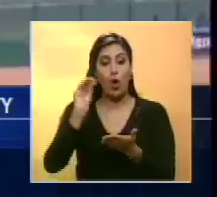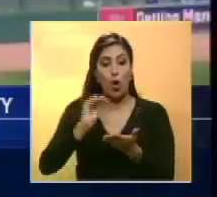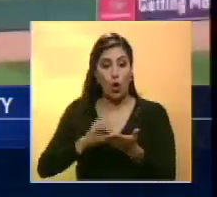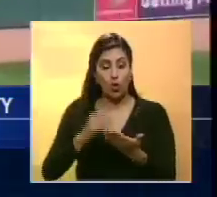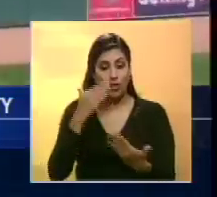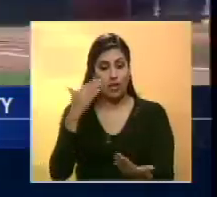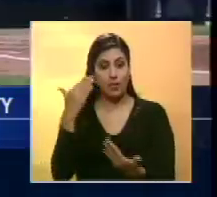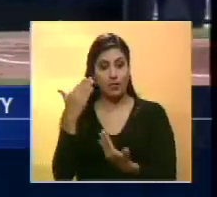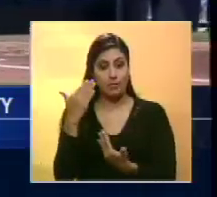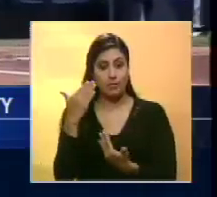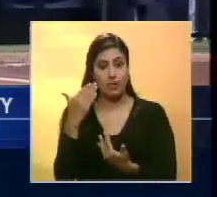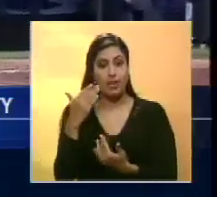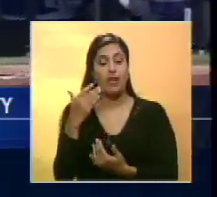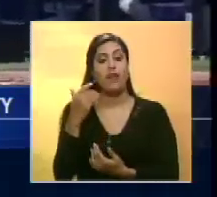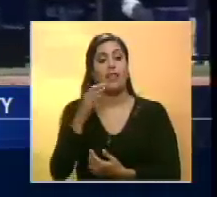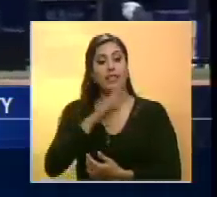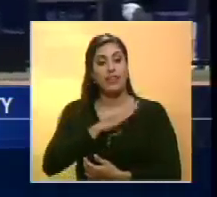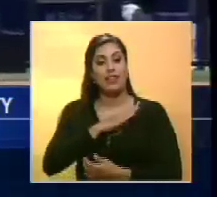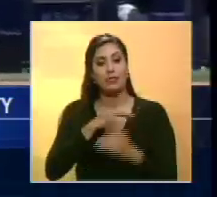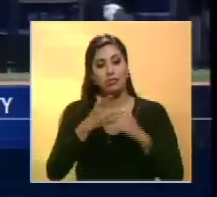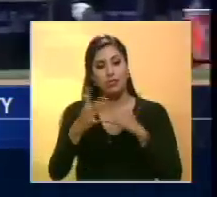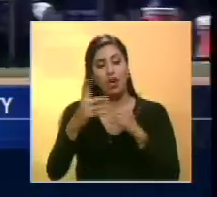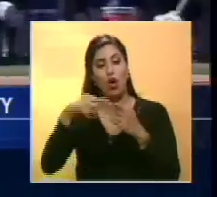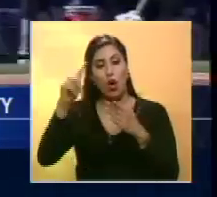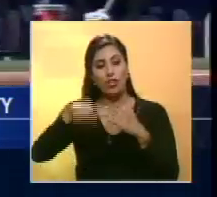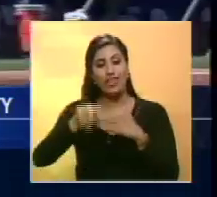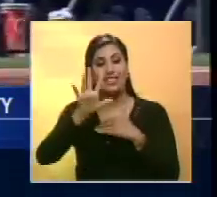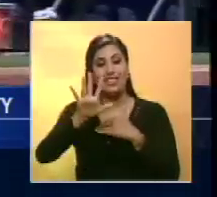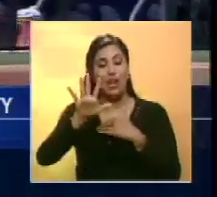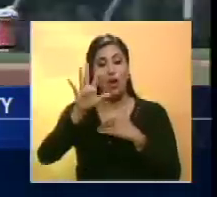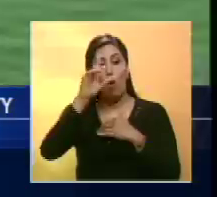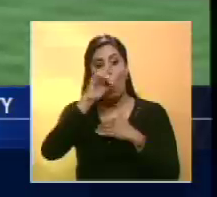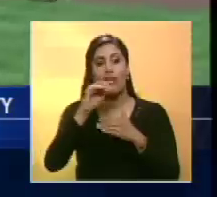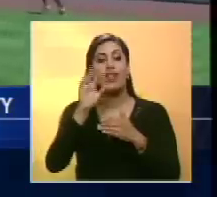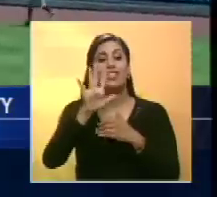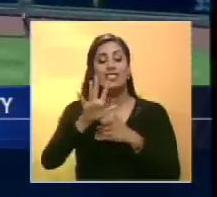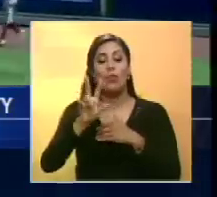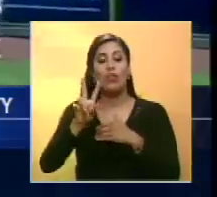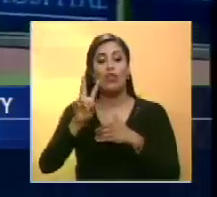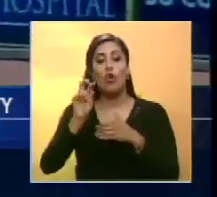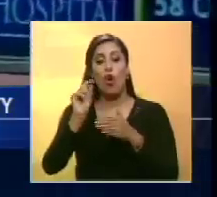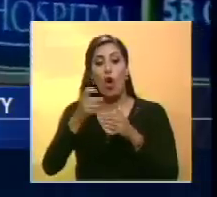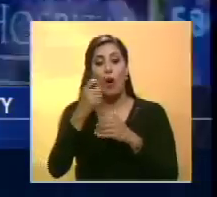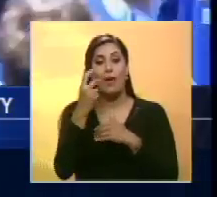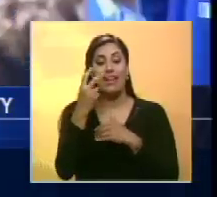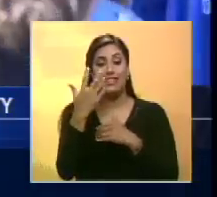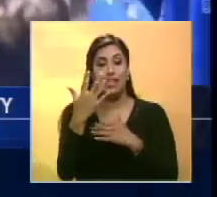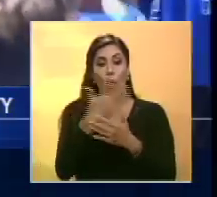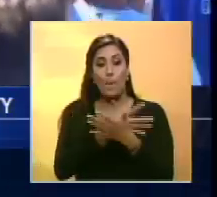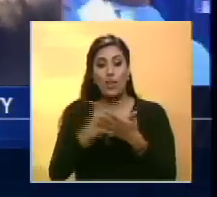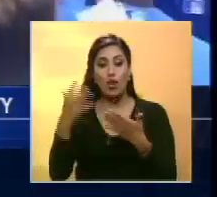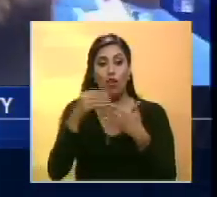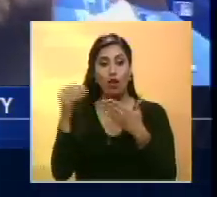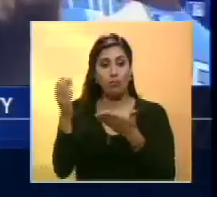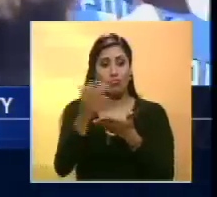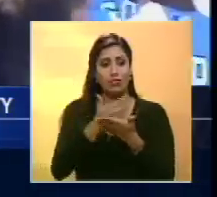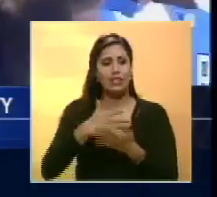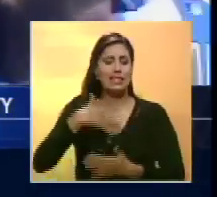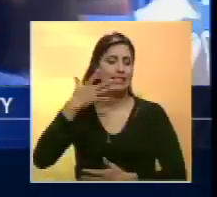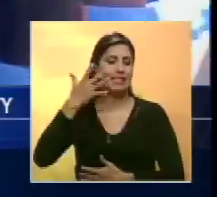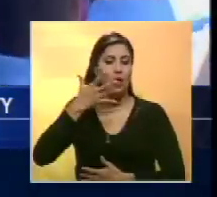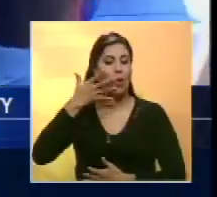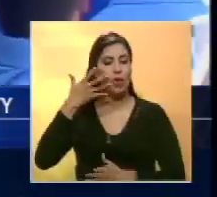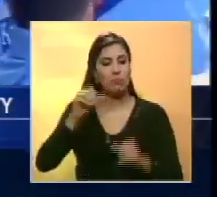Reales de Kansas City. El receptor extendió su contrato por 5 años y $52,5 millones y expresó sentirse